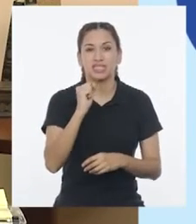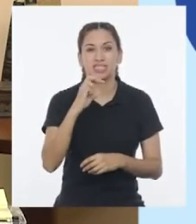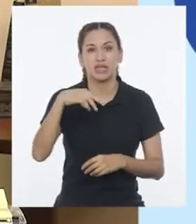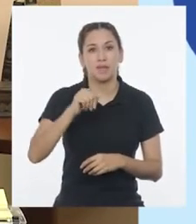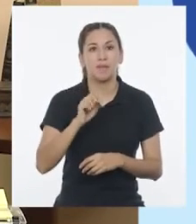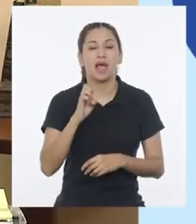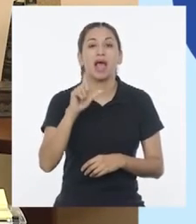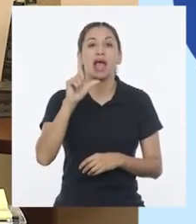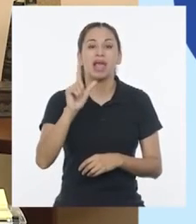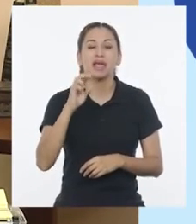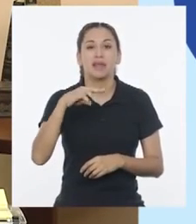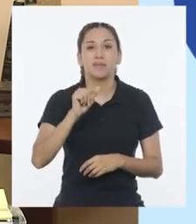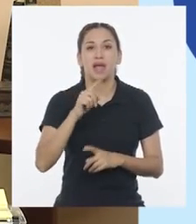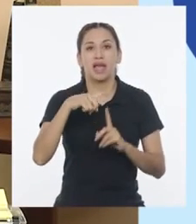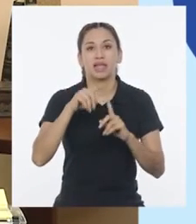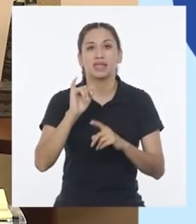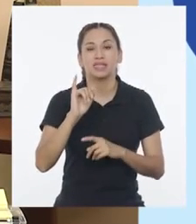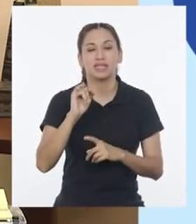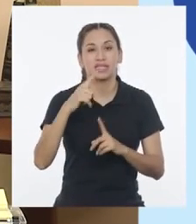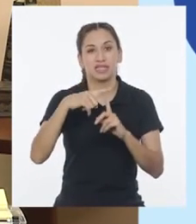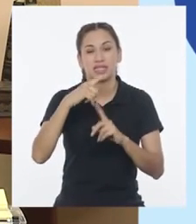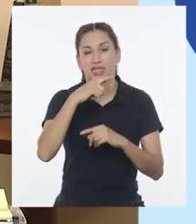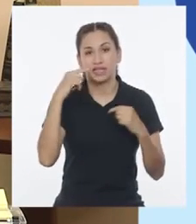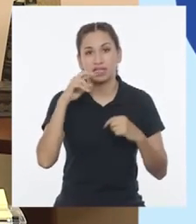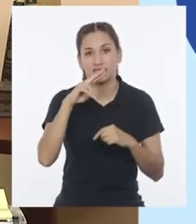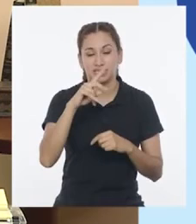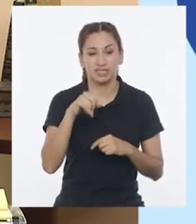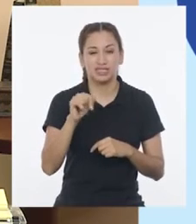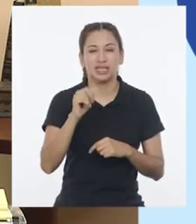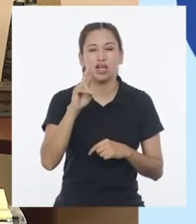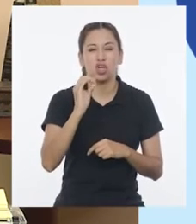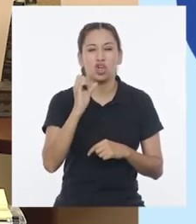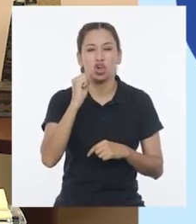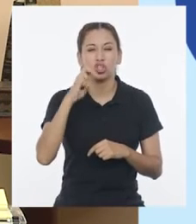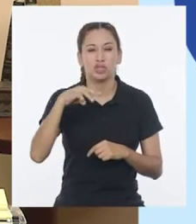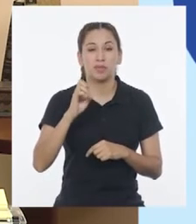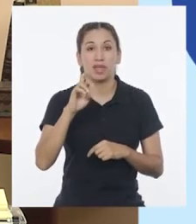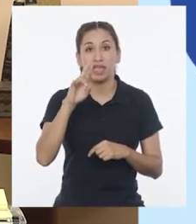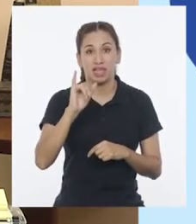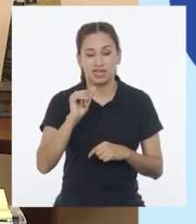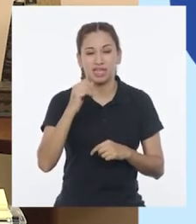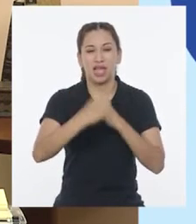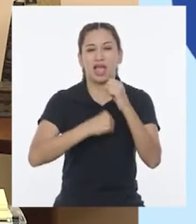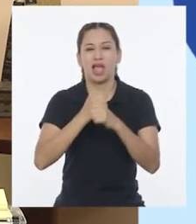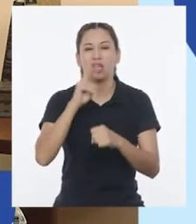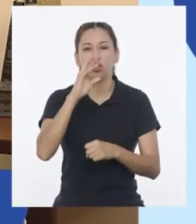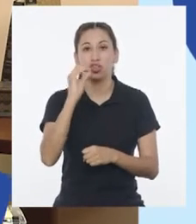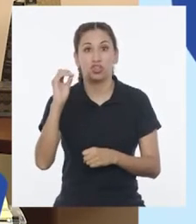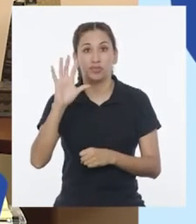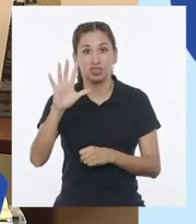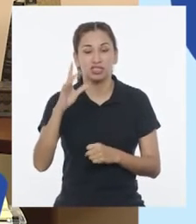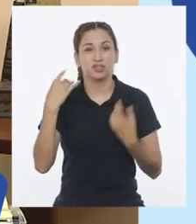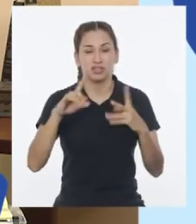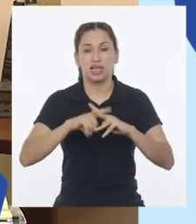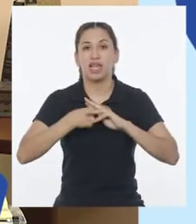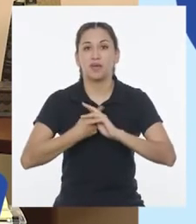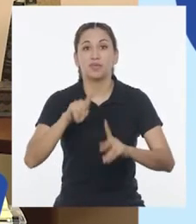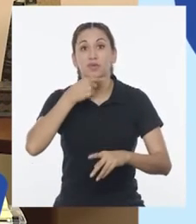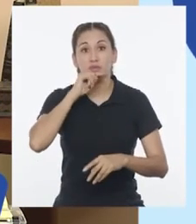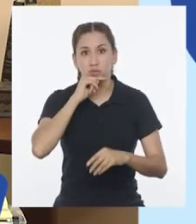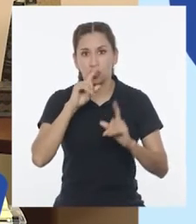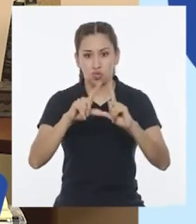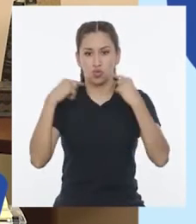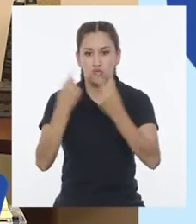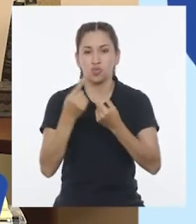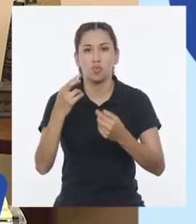maneras, Mario, según los investigadores Ismael Muñoz, Maritza Paredes y Rosemary Thorpe, en el año